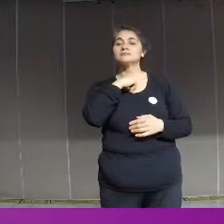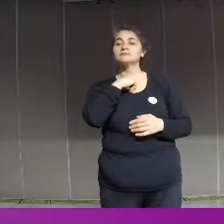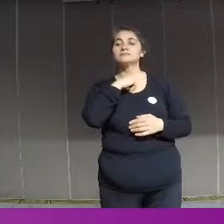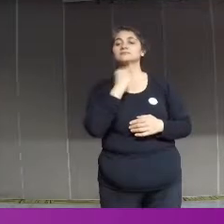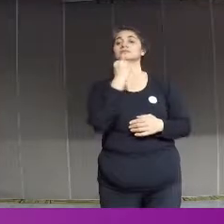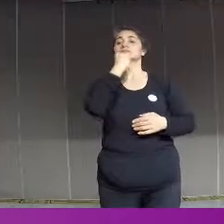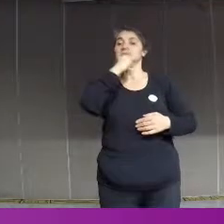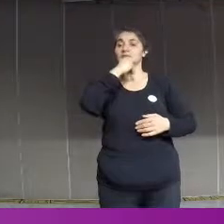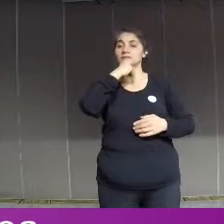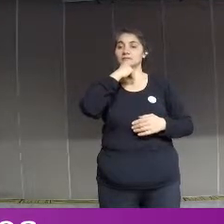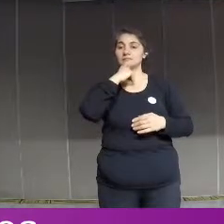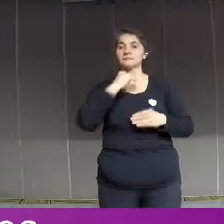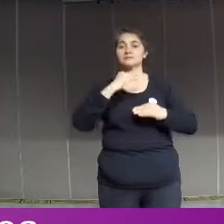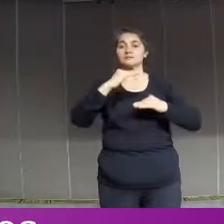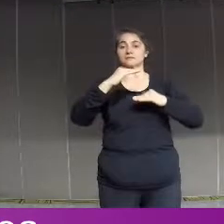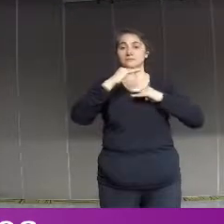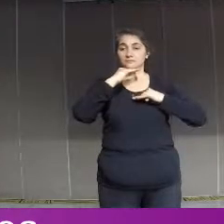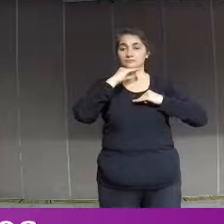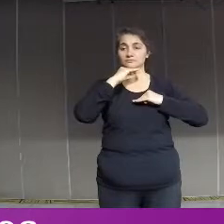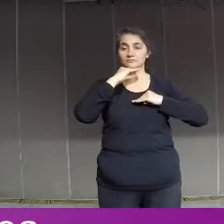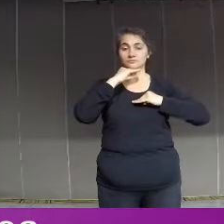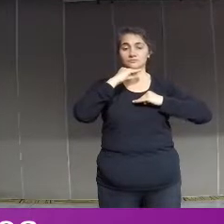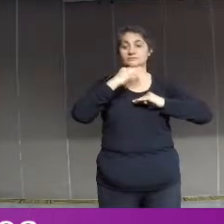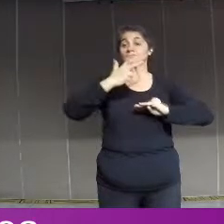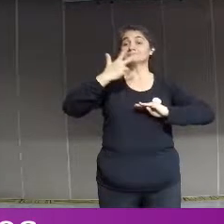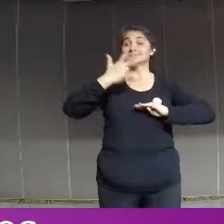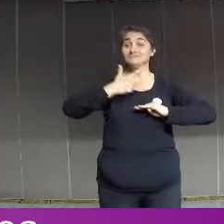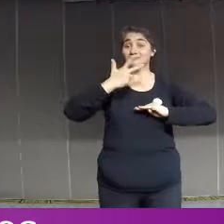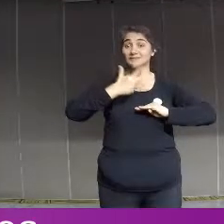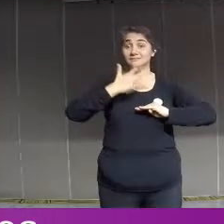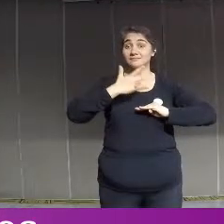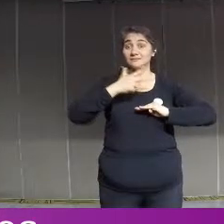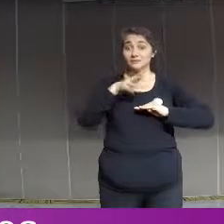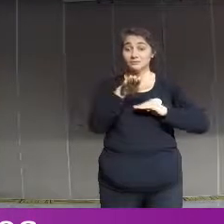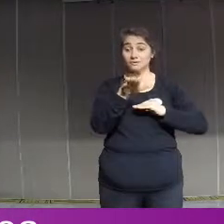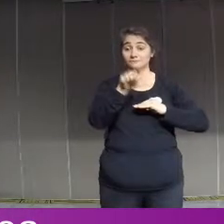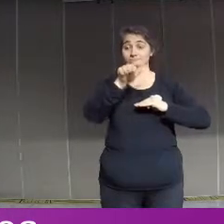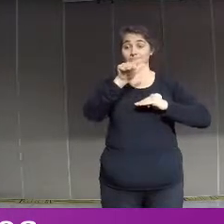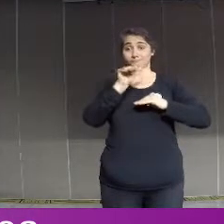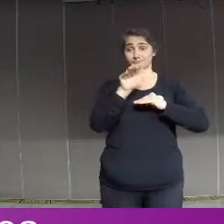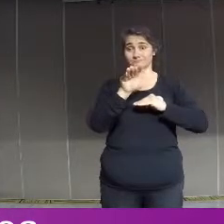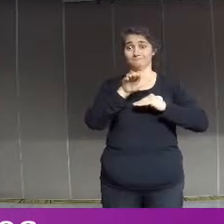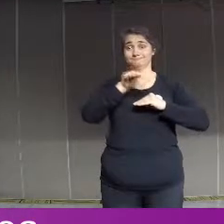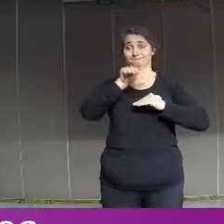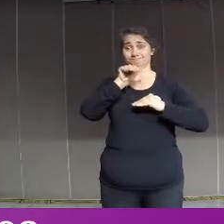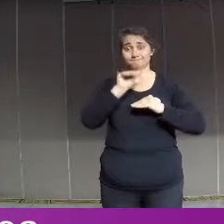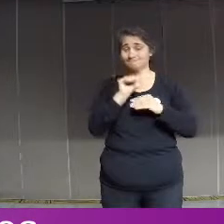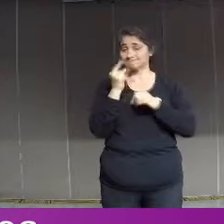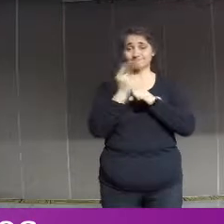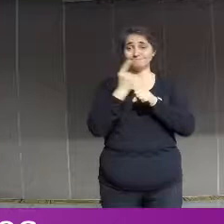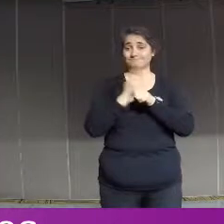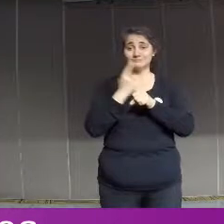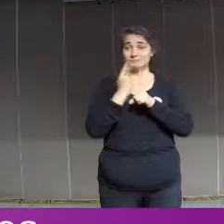deglutir para limpiar, pero muchas veces hay tanta debilidad en el disparo deglutorio que el paciente no llega a limpiar ese